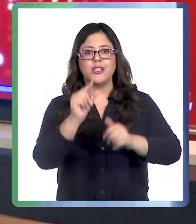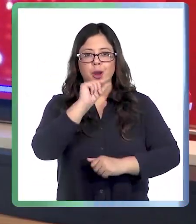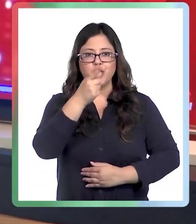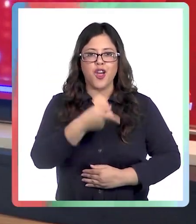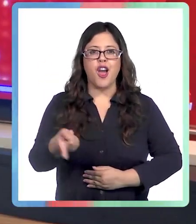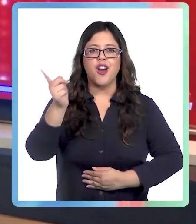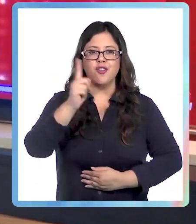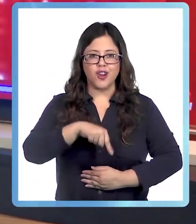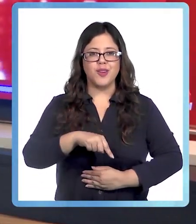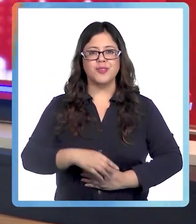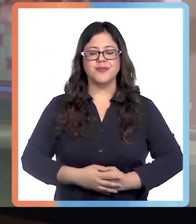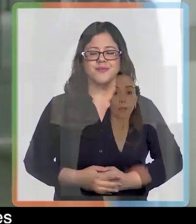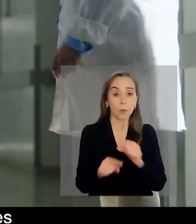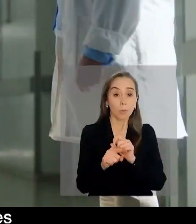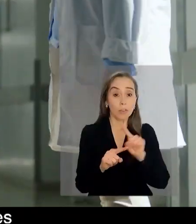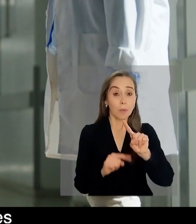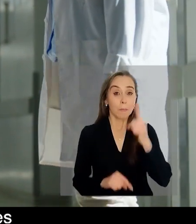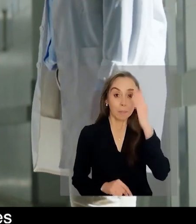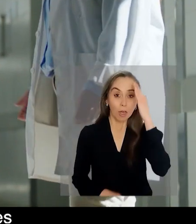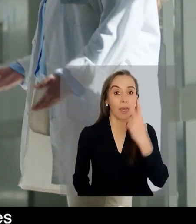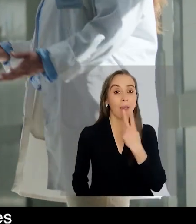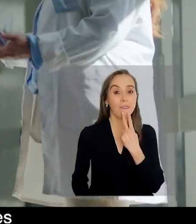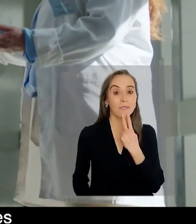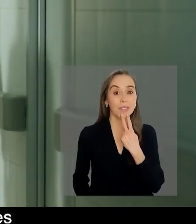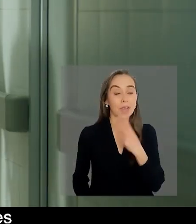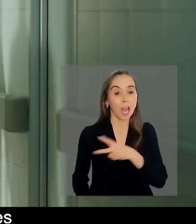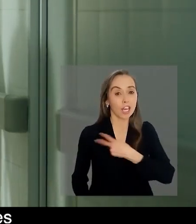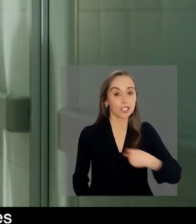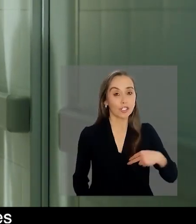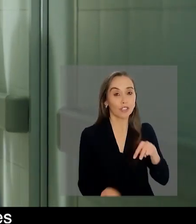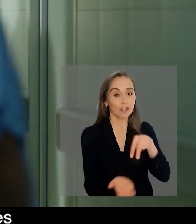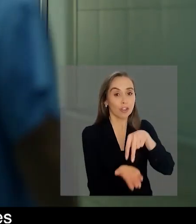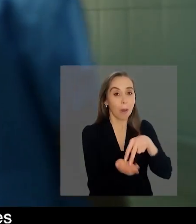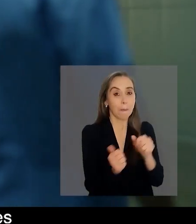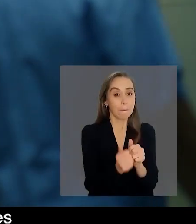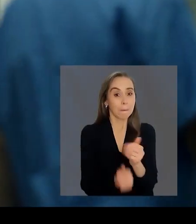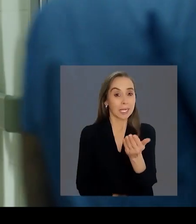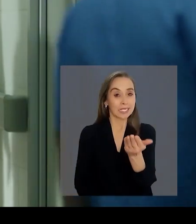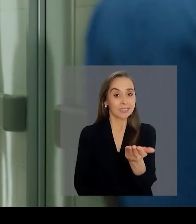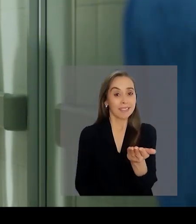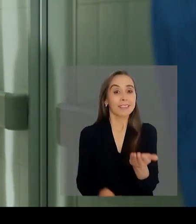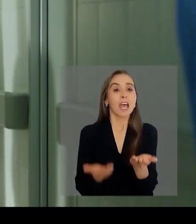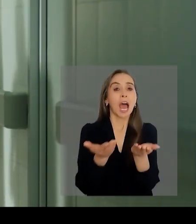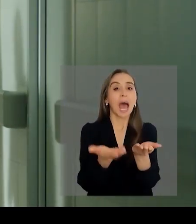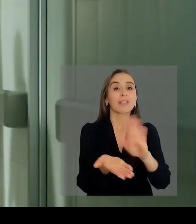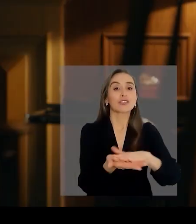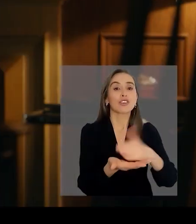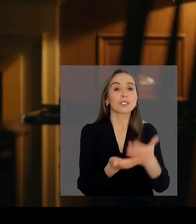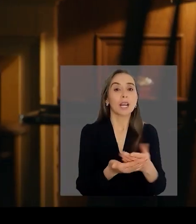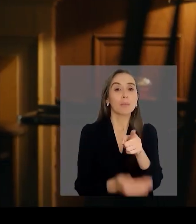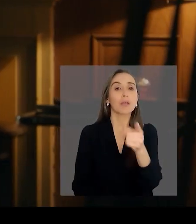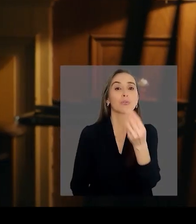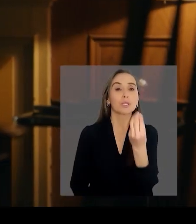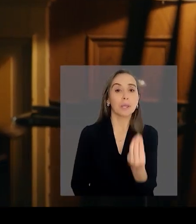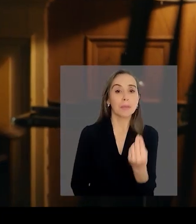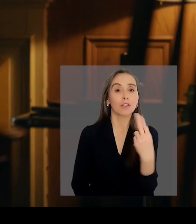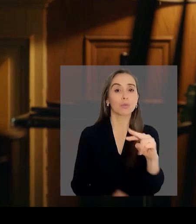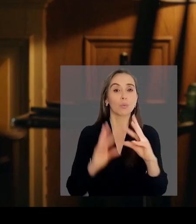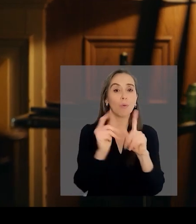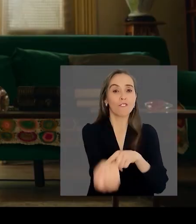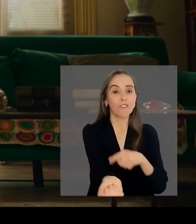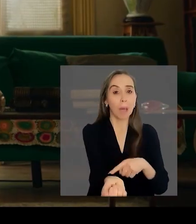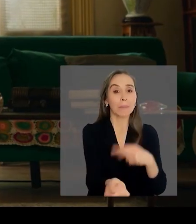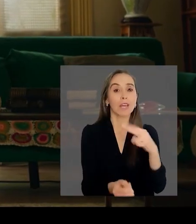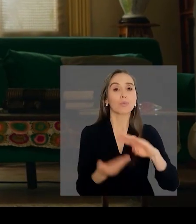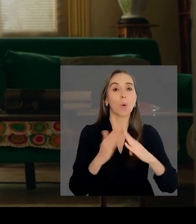inmediato. No se vayan. Desde los primeros días de vida, estaremos presentes brindando atención de salud para tu bienestar, el